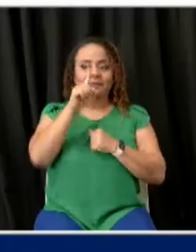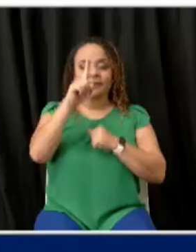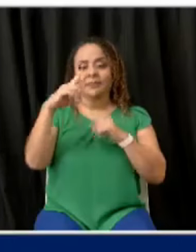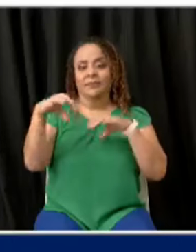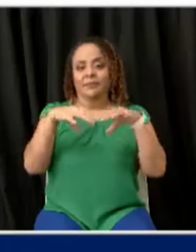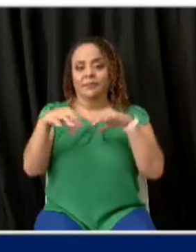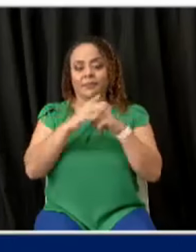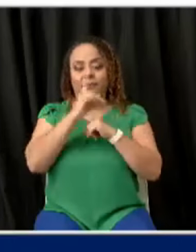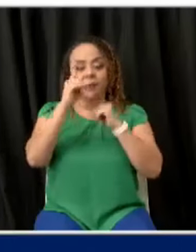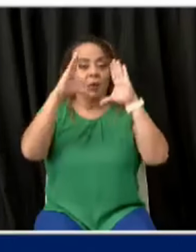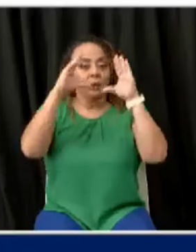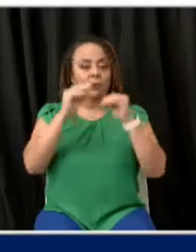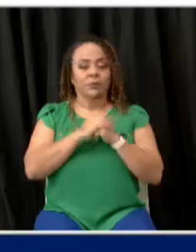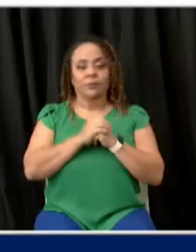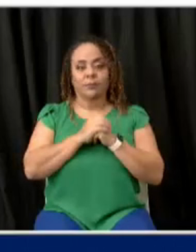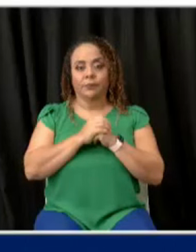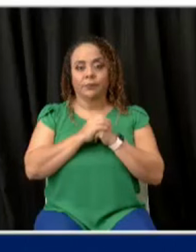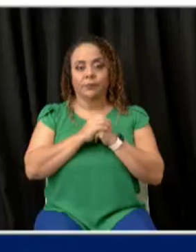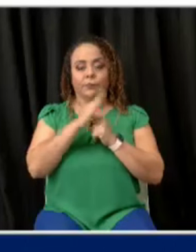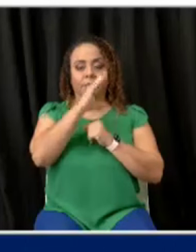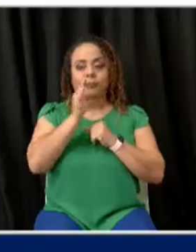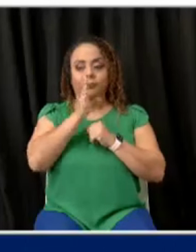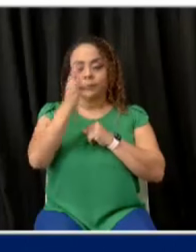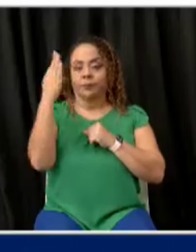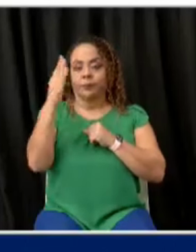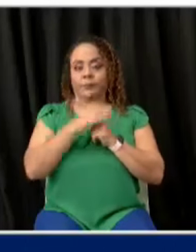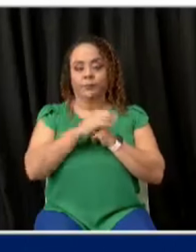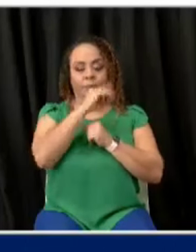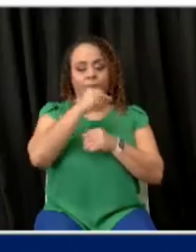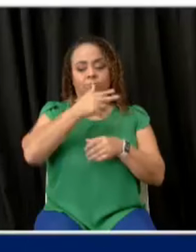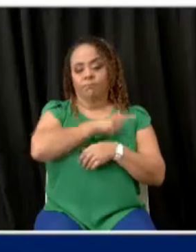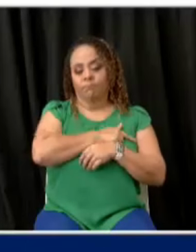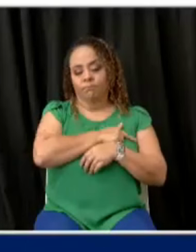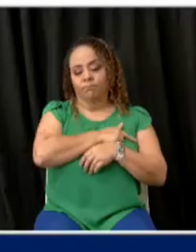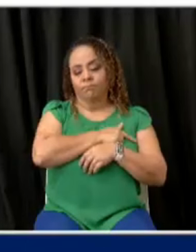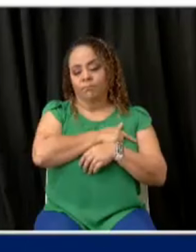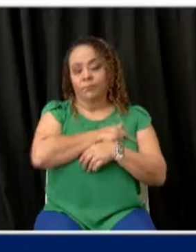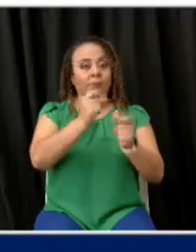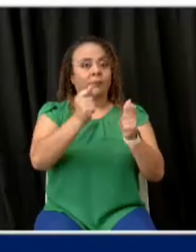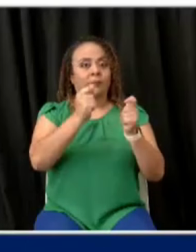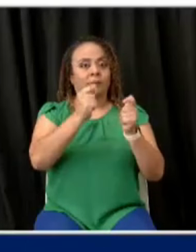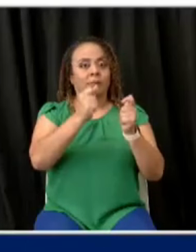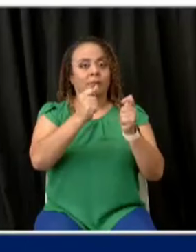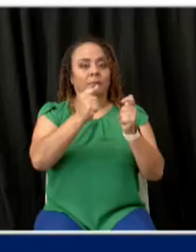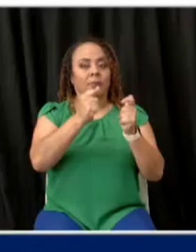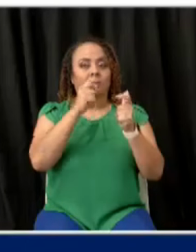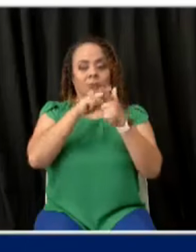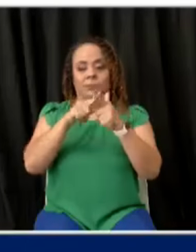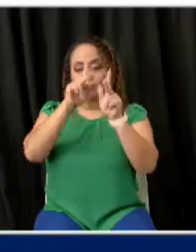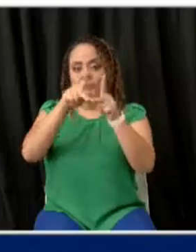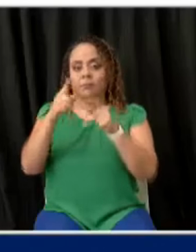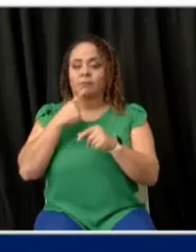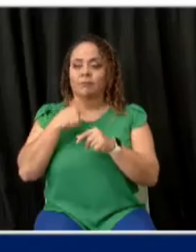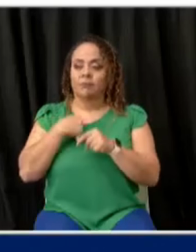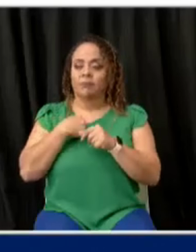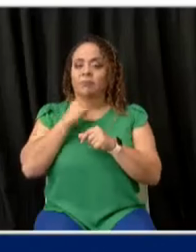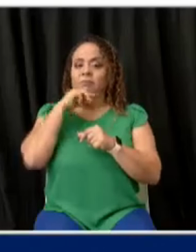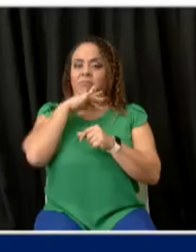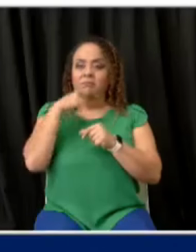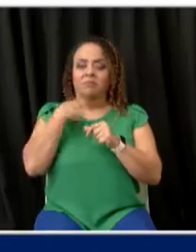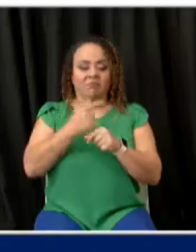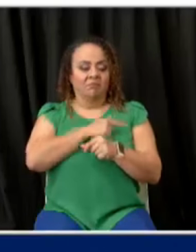actividad, en una noche o así, y va al baño y orina muy rápido, las personas me dicen, qué raro, porque cuando